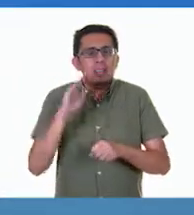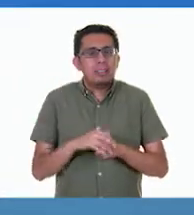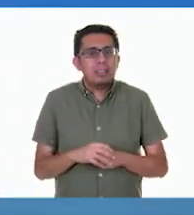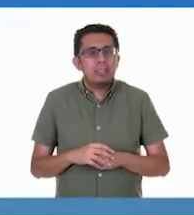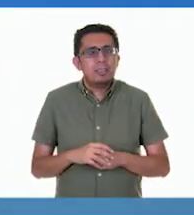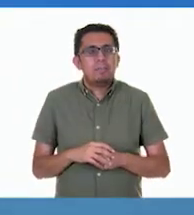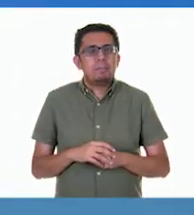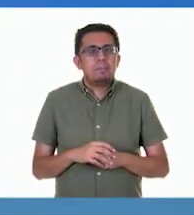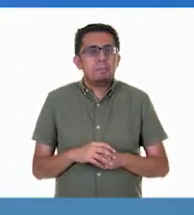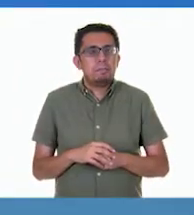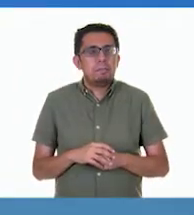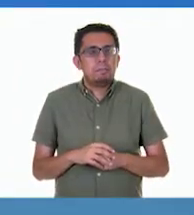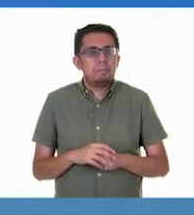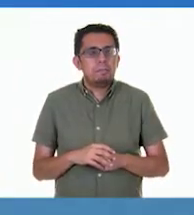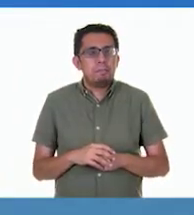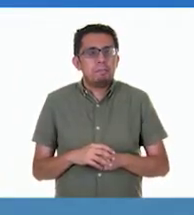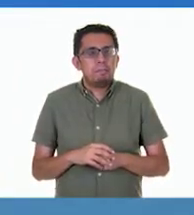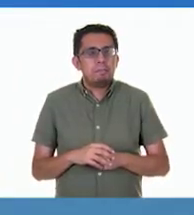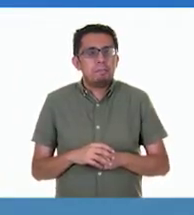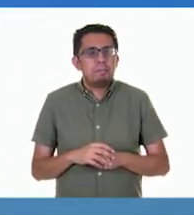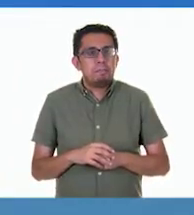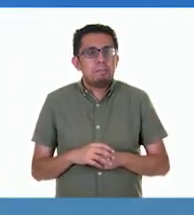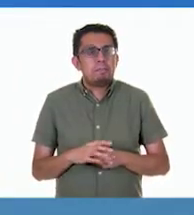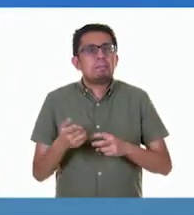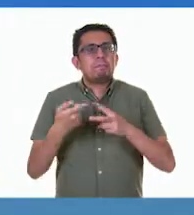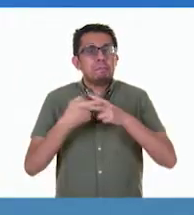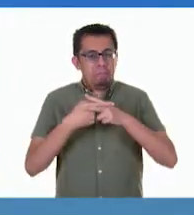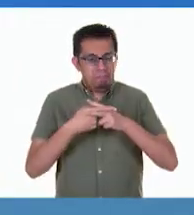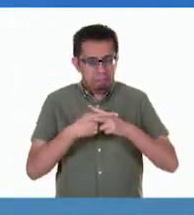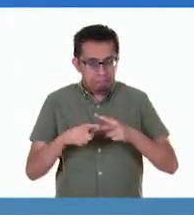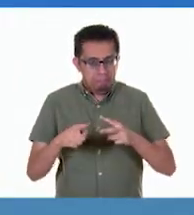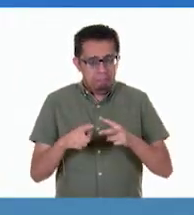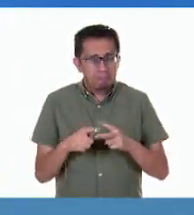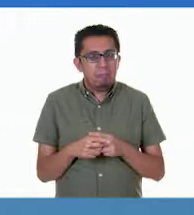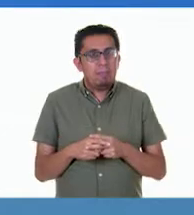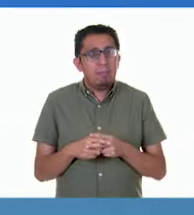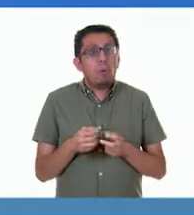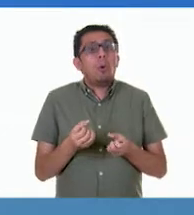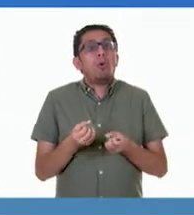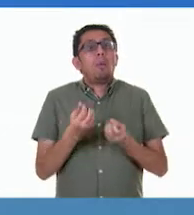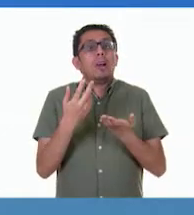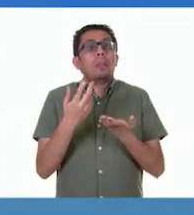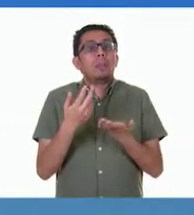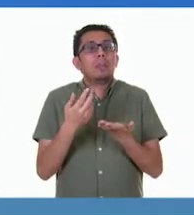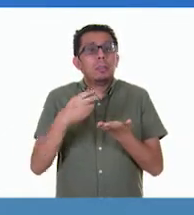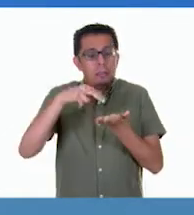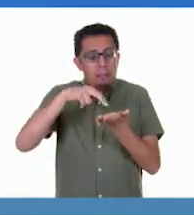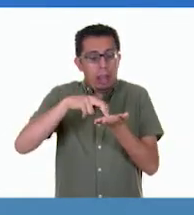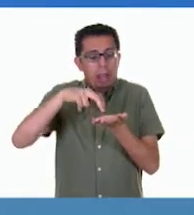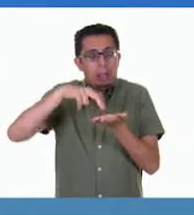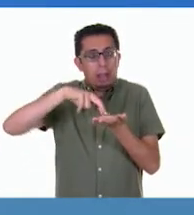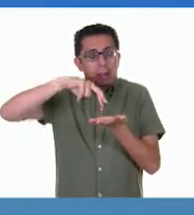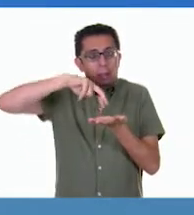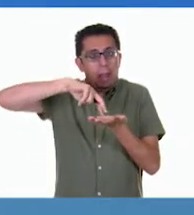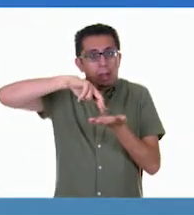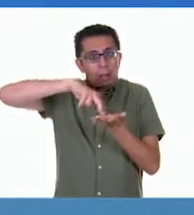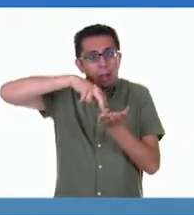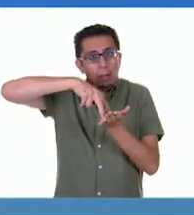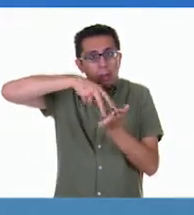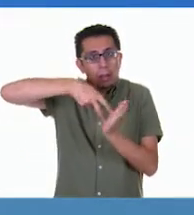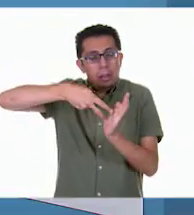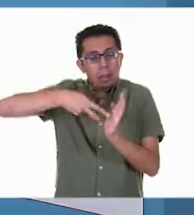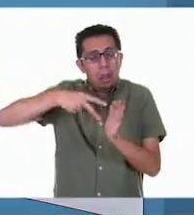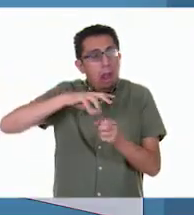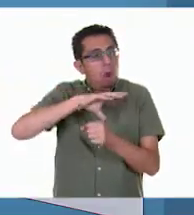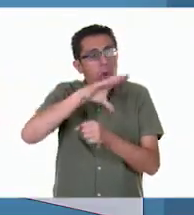Uy, entonces vamos a contar, al igual que Camila, cuántos saltos pequeños damos para dar una vuelta completa.